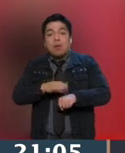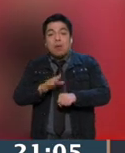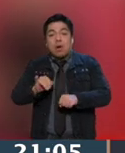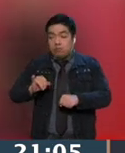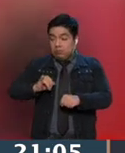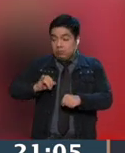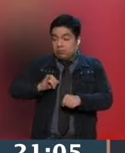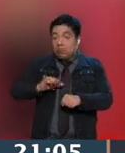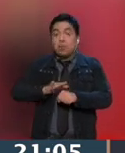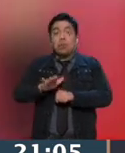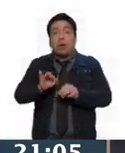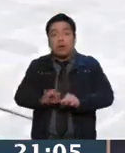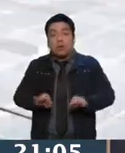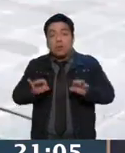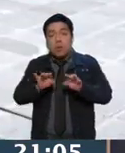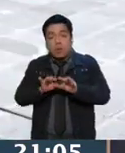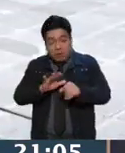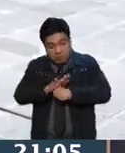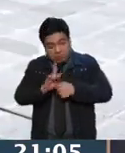las causas.